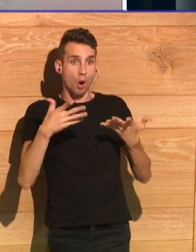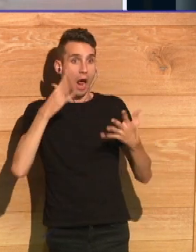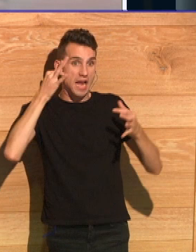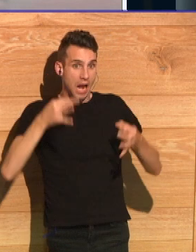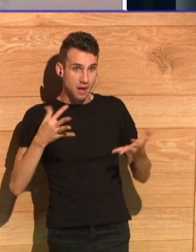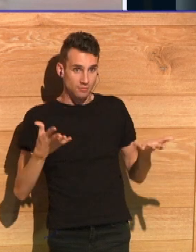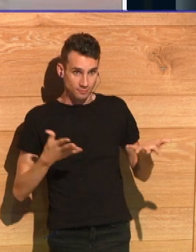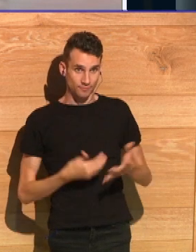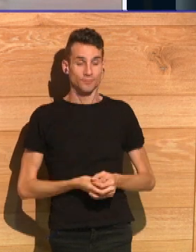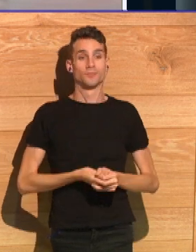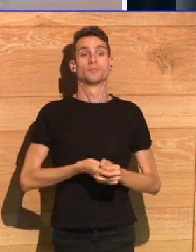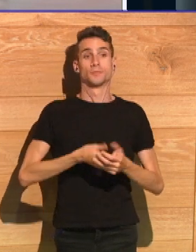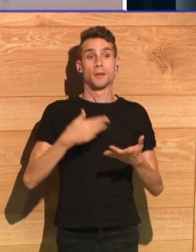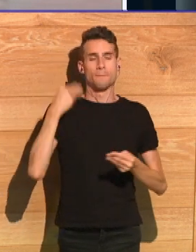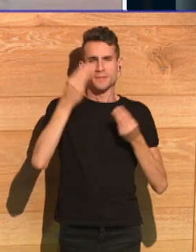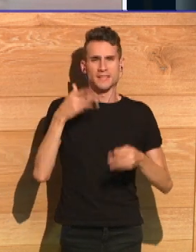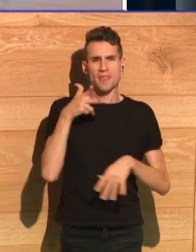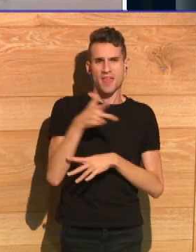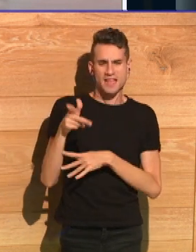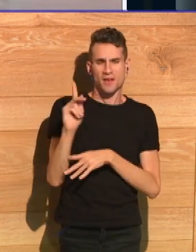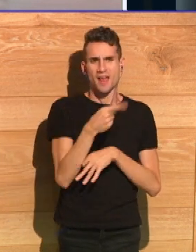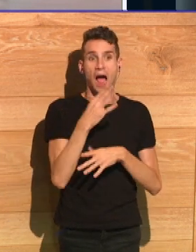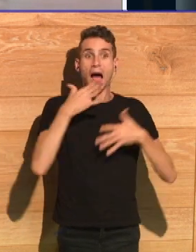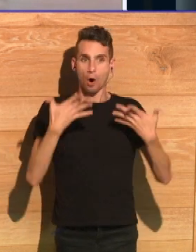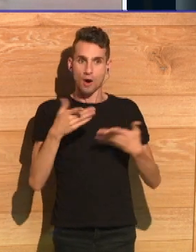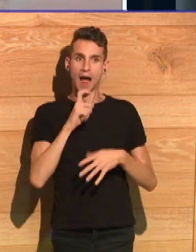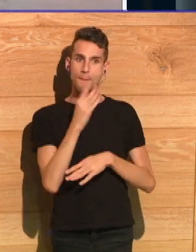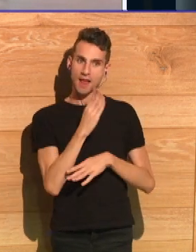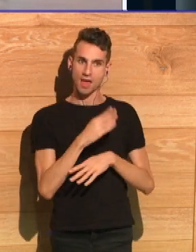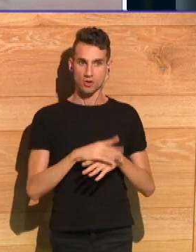siento que, bueno, que todos esos derechos están un poco amenazados ahora mismo.